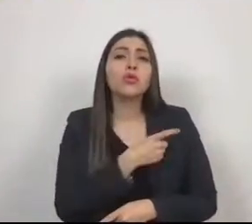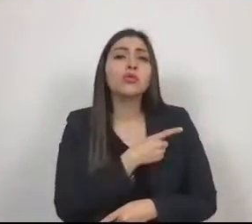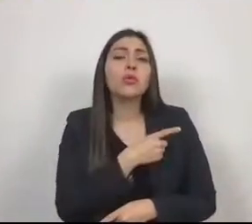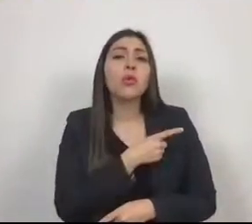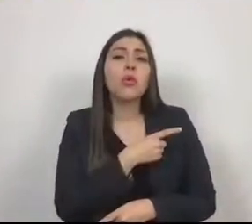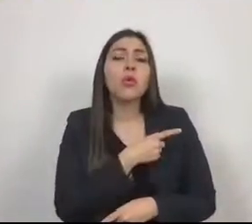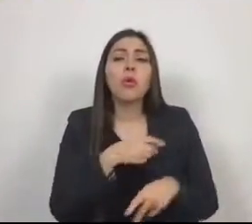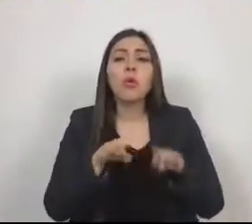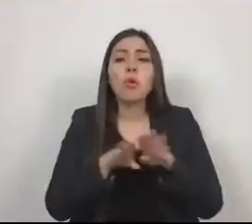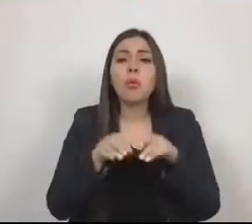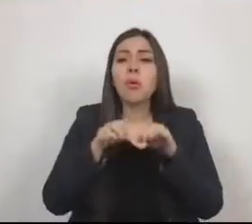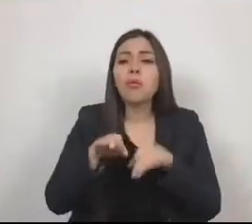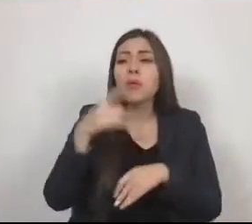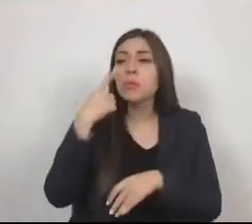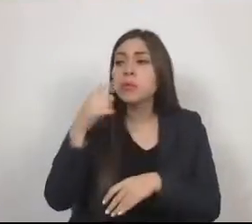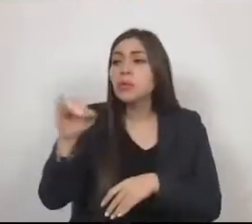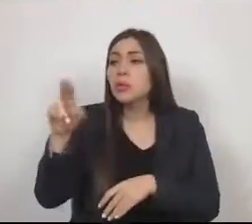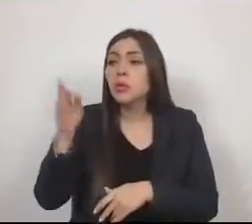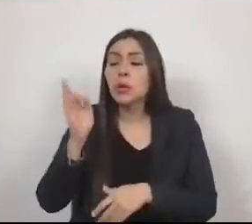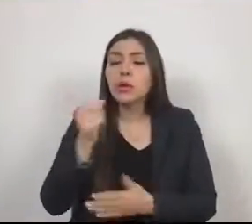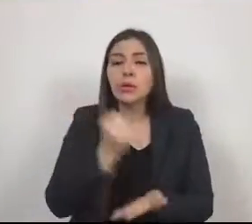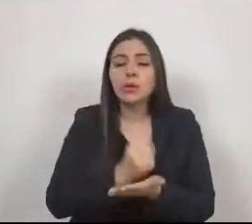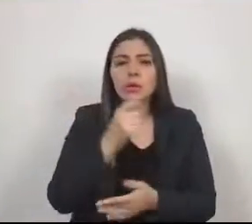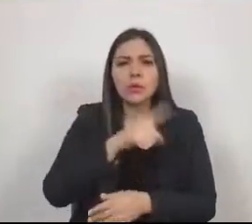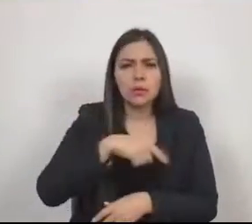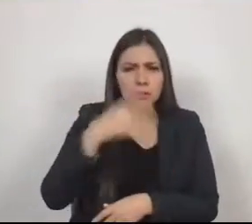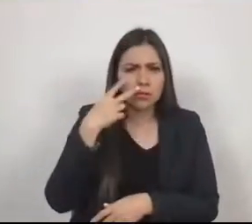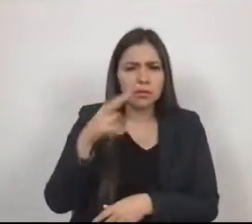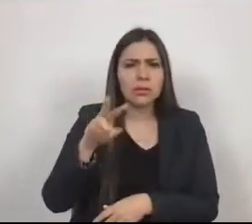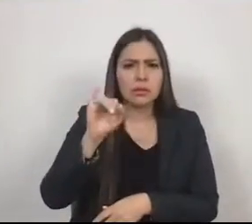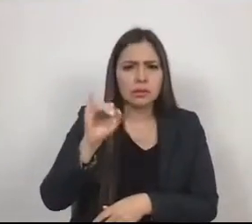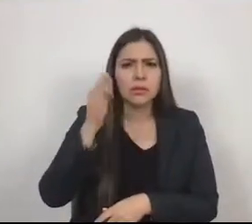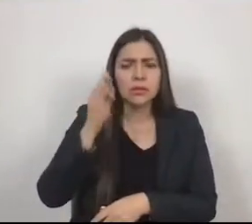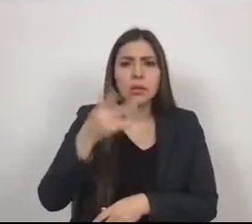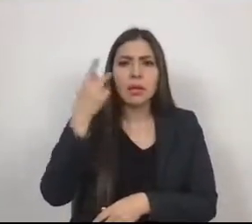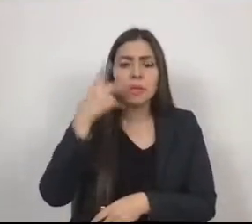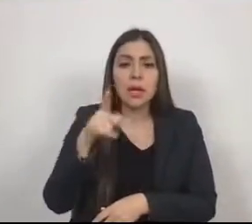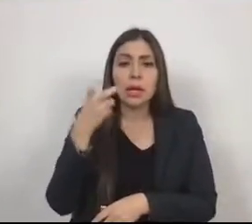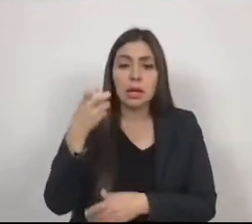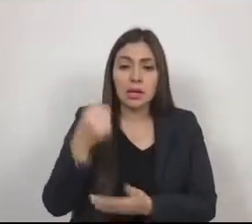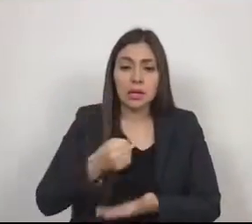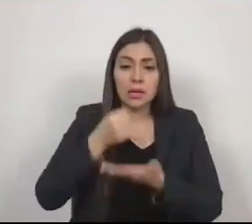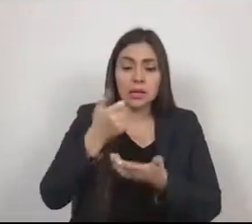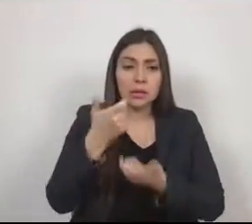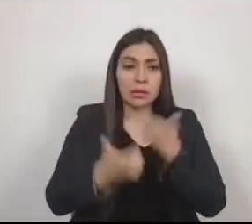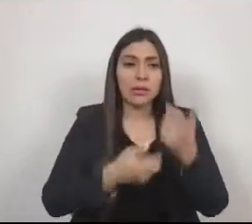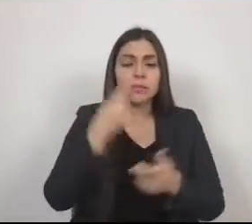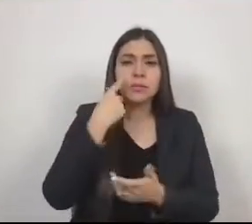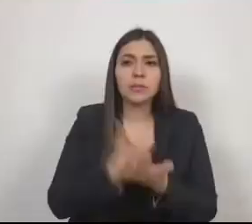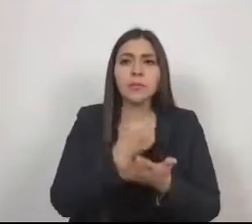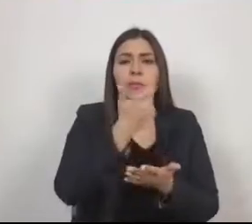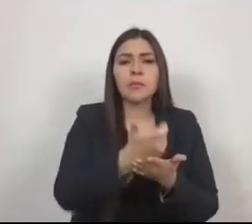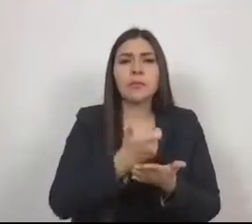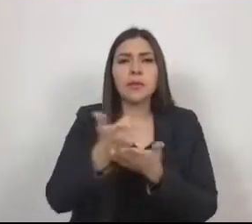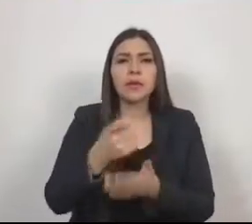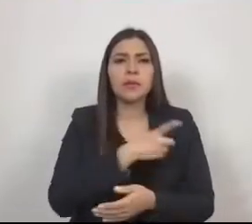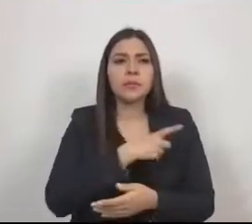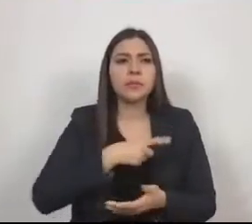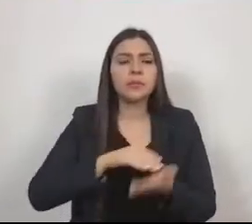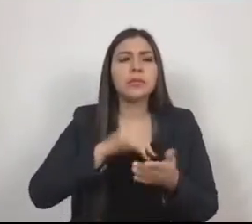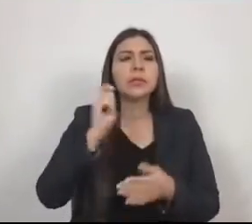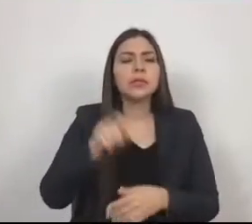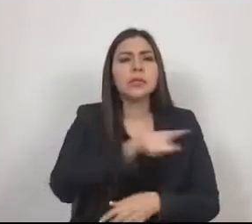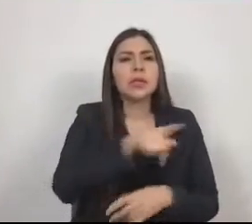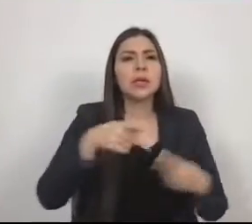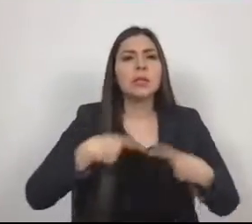partes, apoyamos que el producto de la enajenación se destine para el pago de laudos que conforme a derecho ganaron los trabajadores,